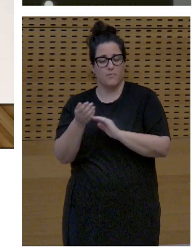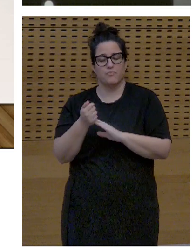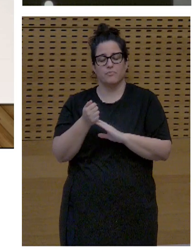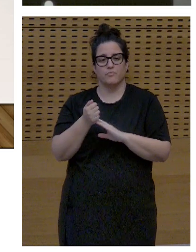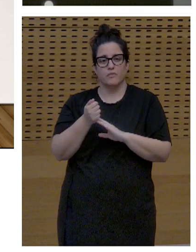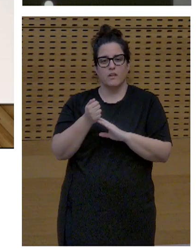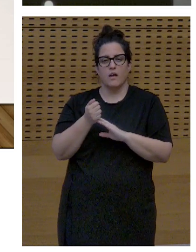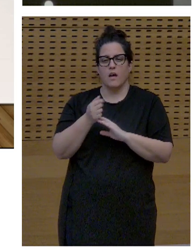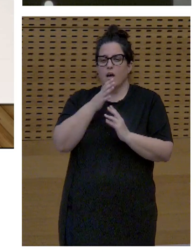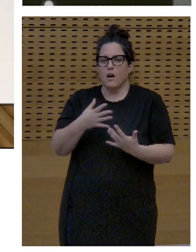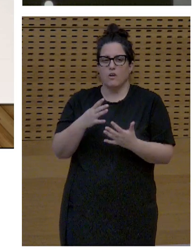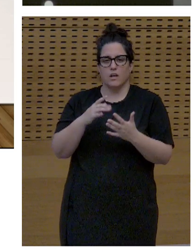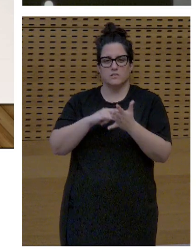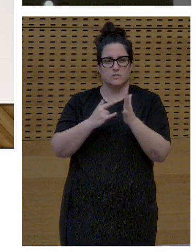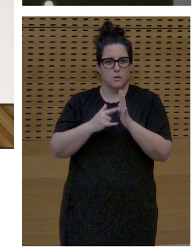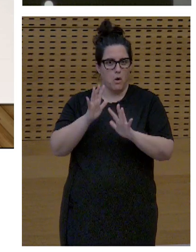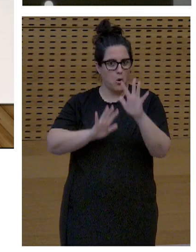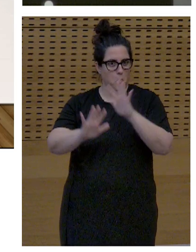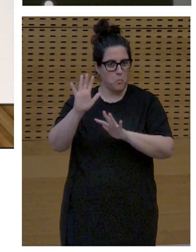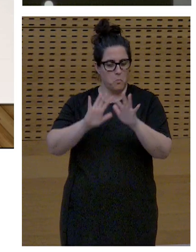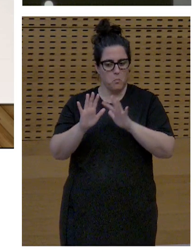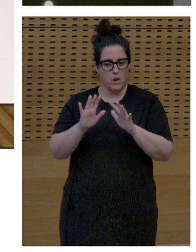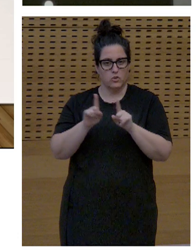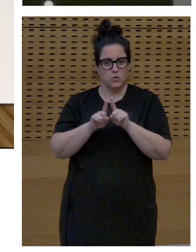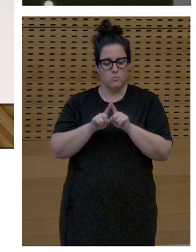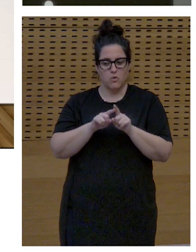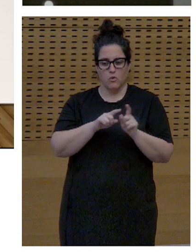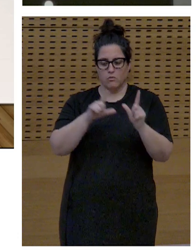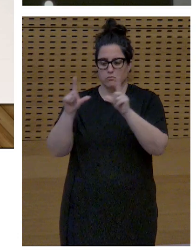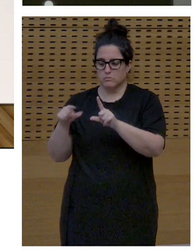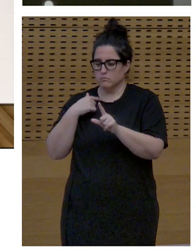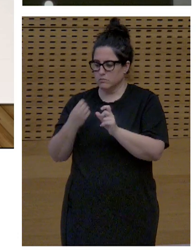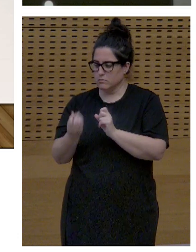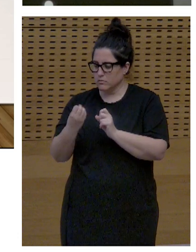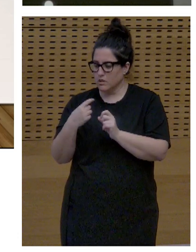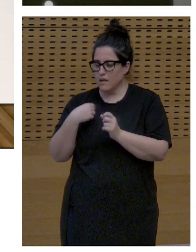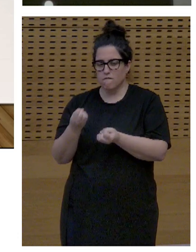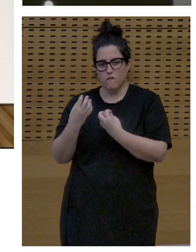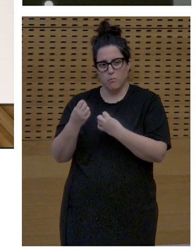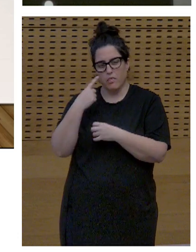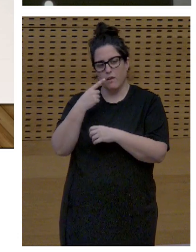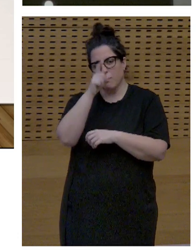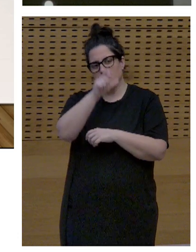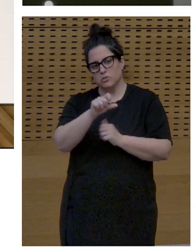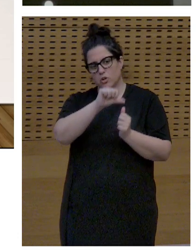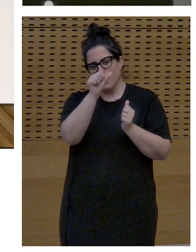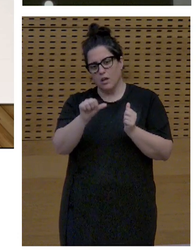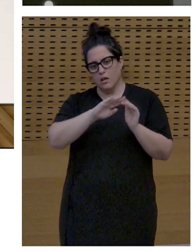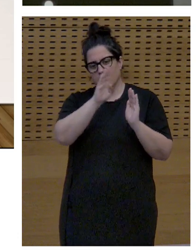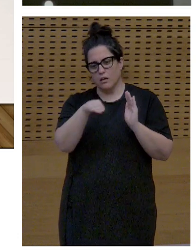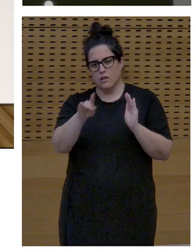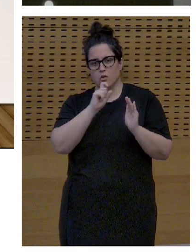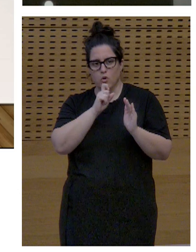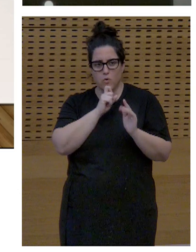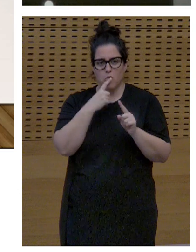que informan de cómo va el estado de la persona a lo largo del día y según eso se va programando. Bueno,